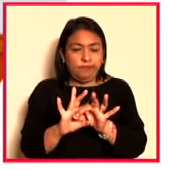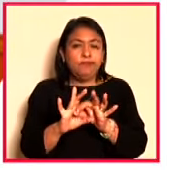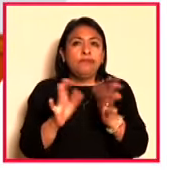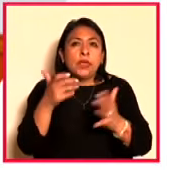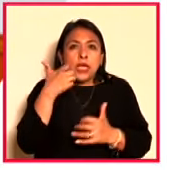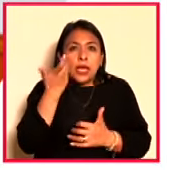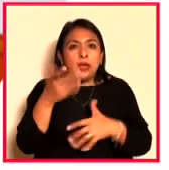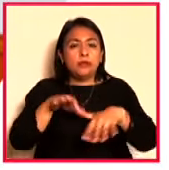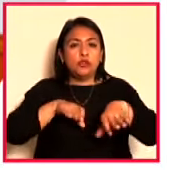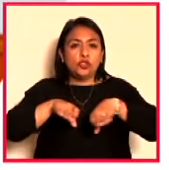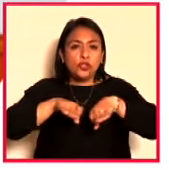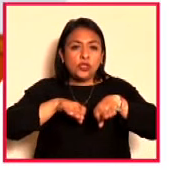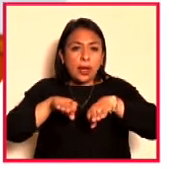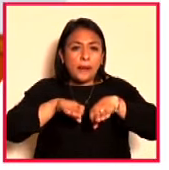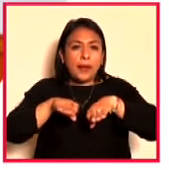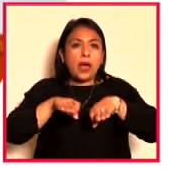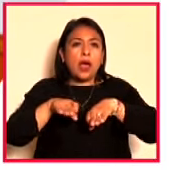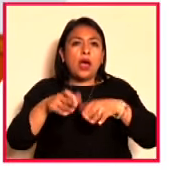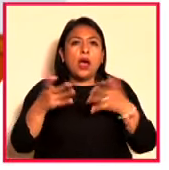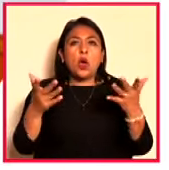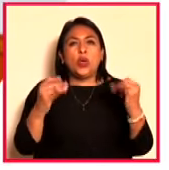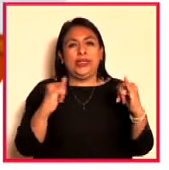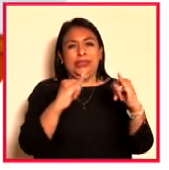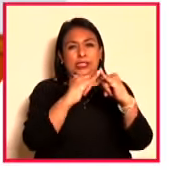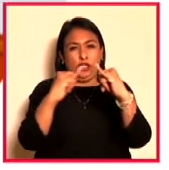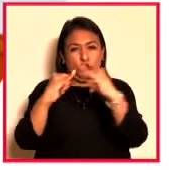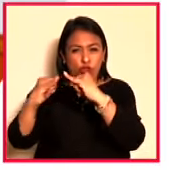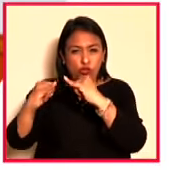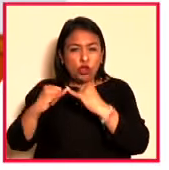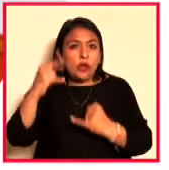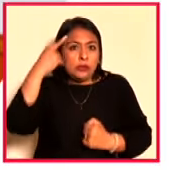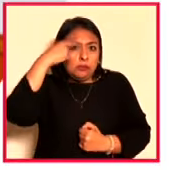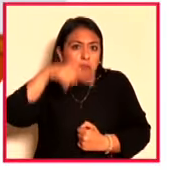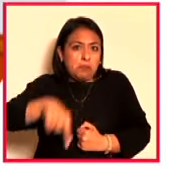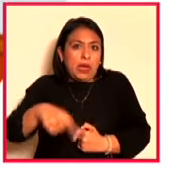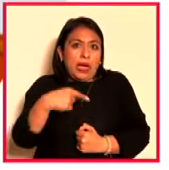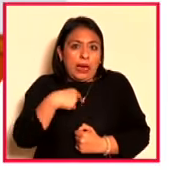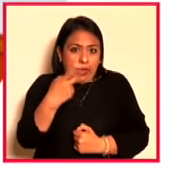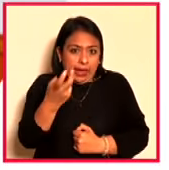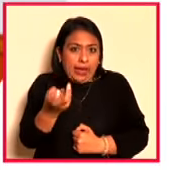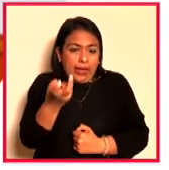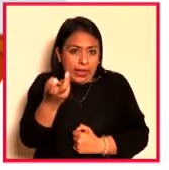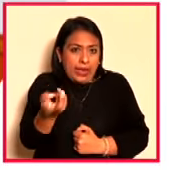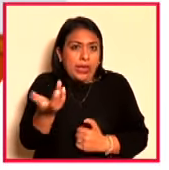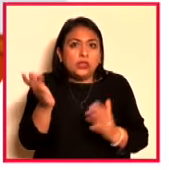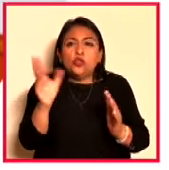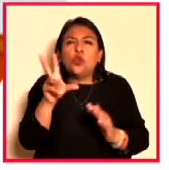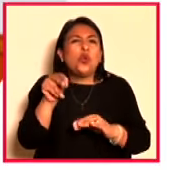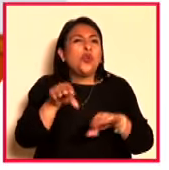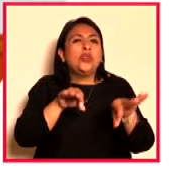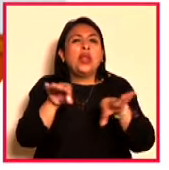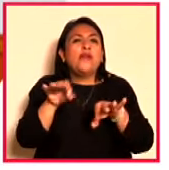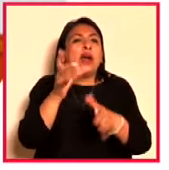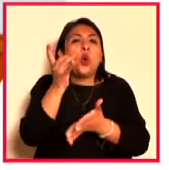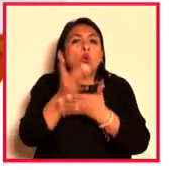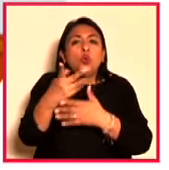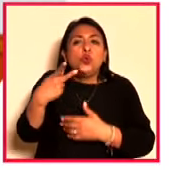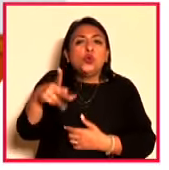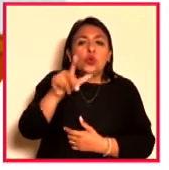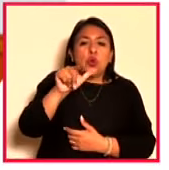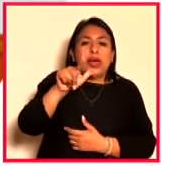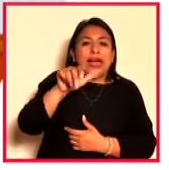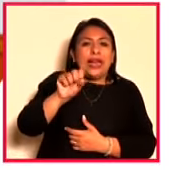trabajo interinstitucional, ¿no? Para que justamente, pues, no sea un trabajo solo de Alas y Raíces, sino sea un trabajo